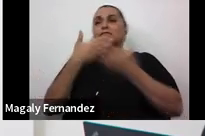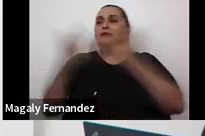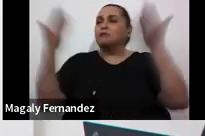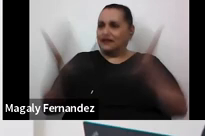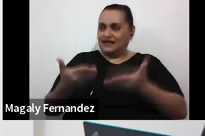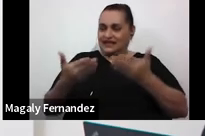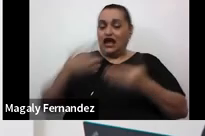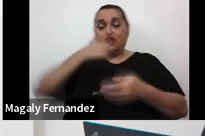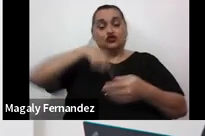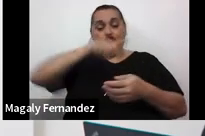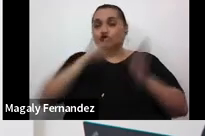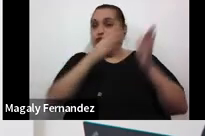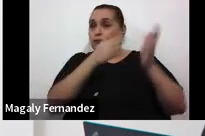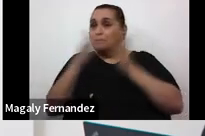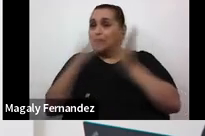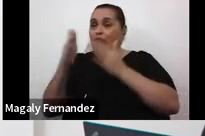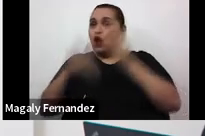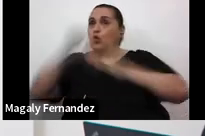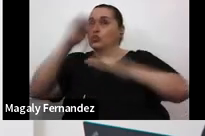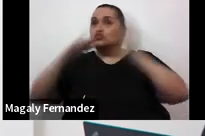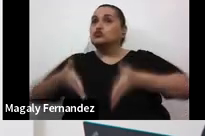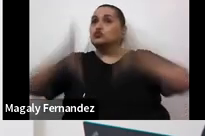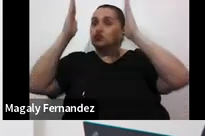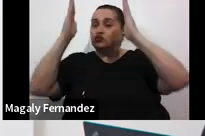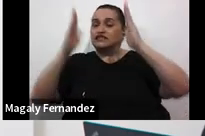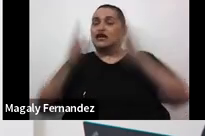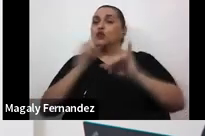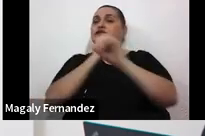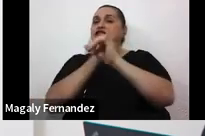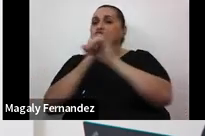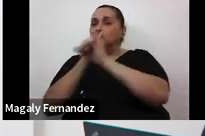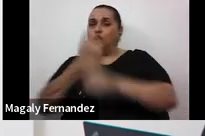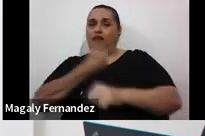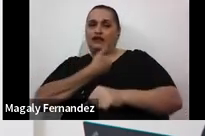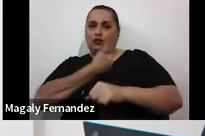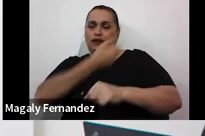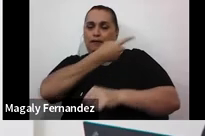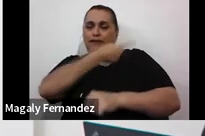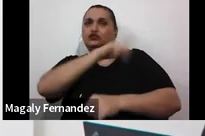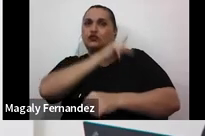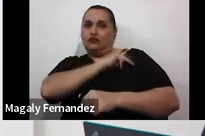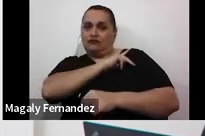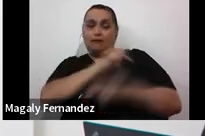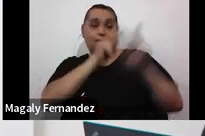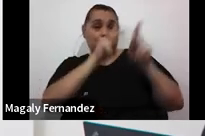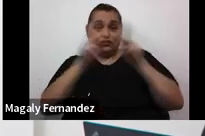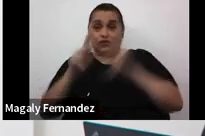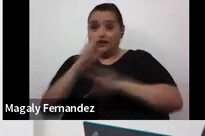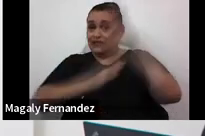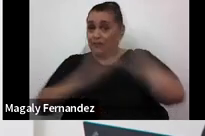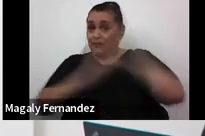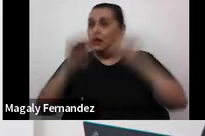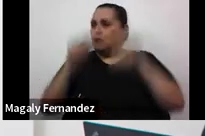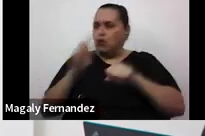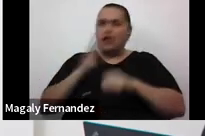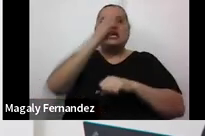dicho estamos con el plan de construir un un instituto de autonomía personal en donde las personas con discapacidad puedan ir